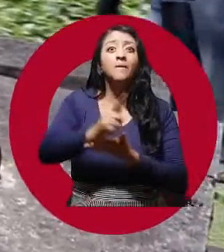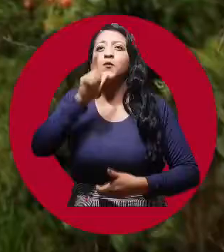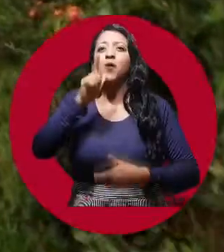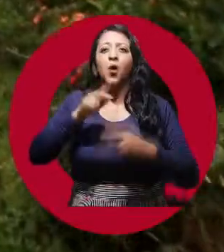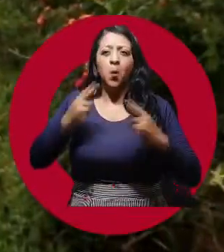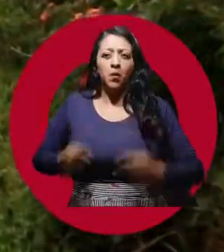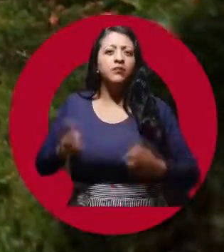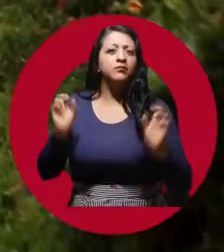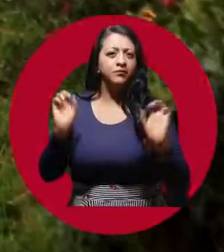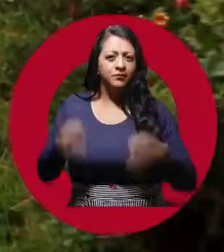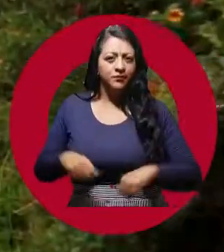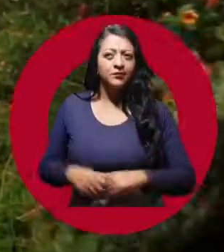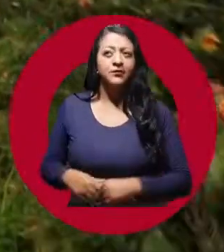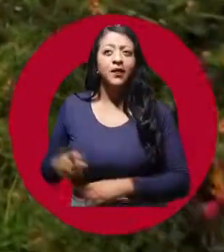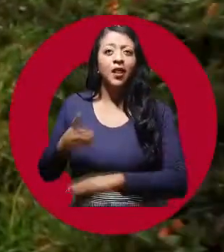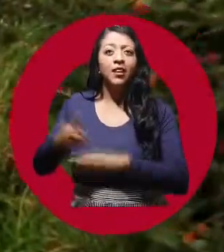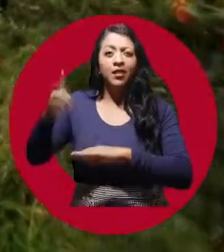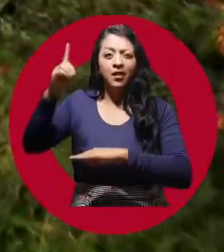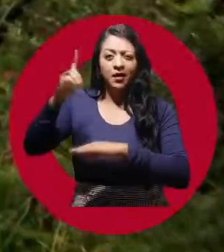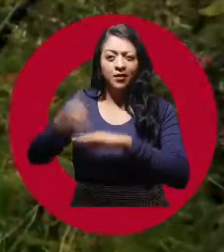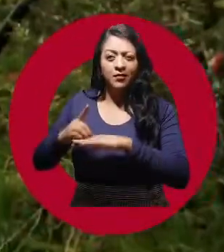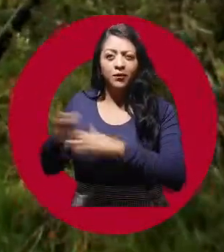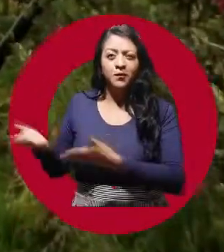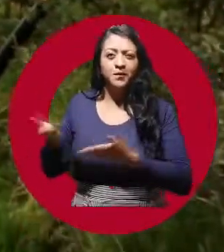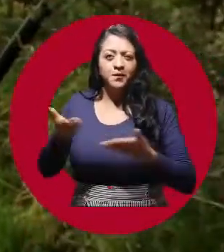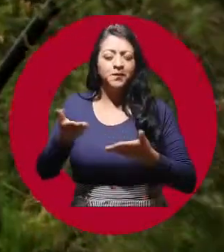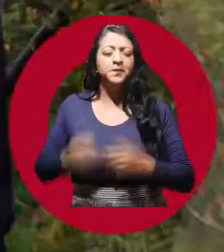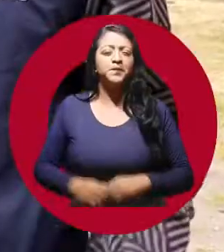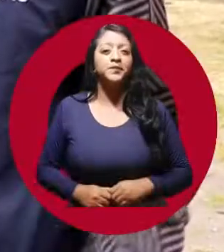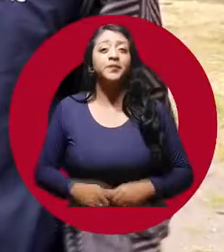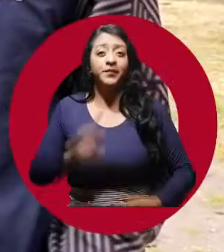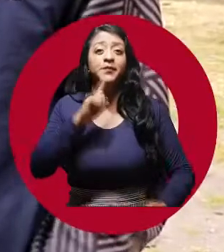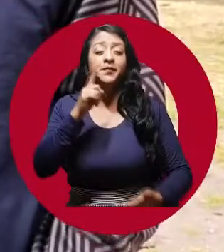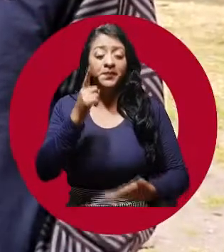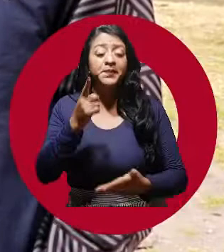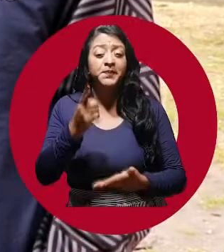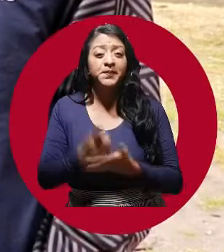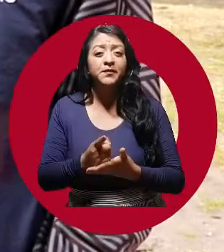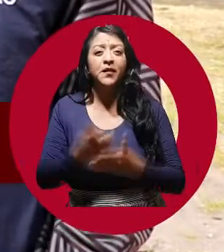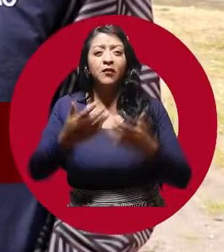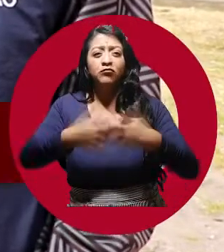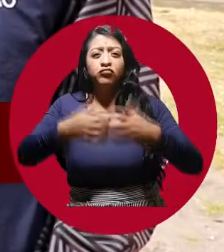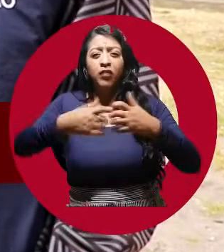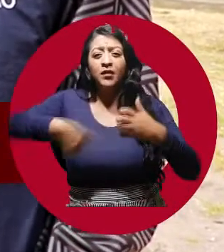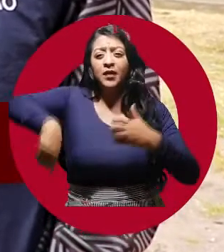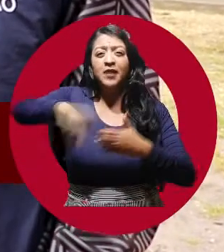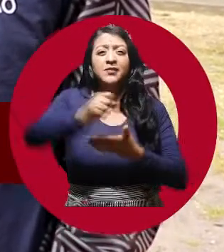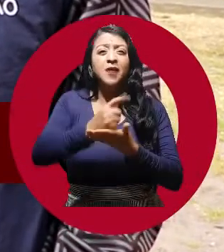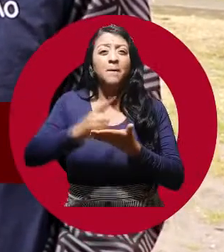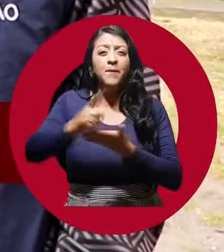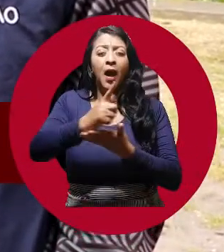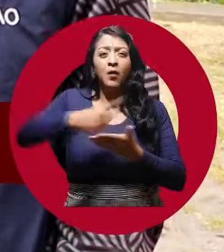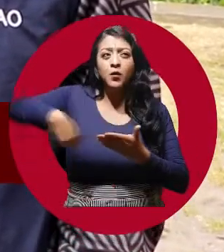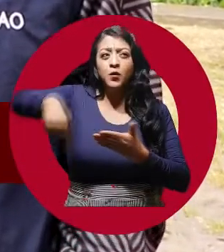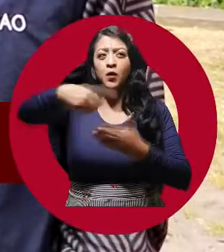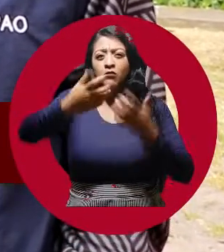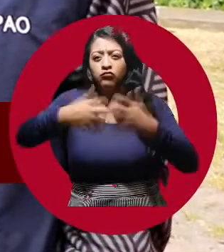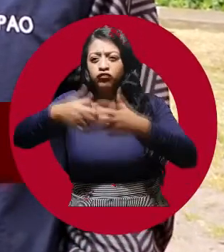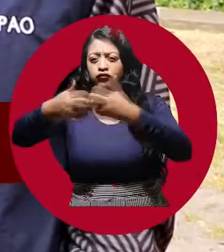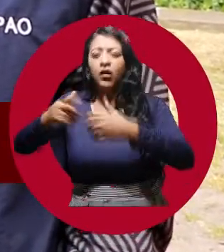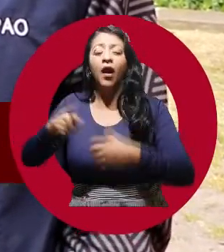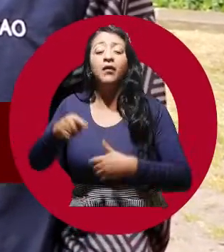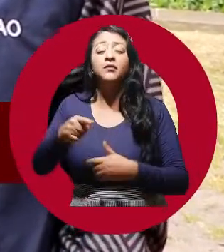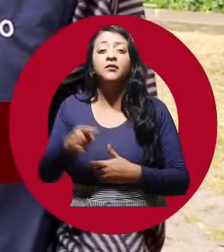residual. Ingeniero Pablo Paredes, director técnico de EMAPAO-EP. Las plantas de tratamiento alrededor del lago San Pablo